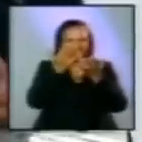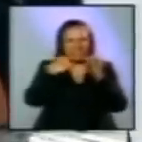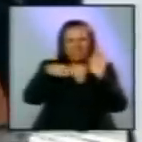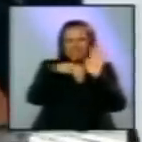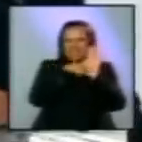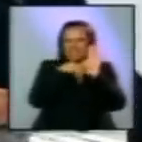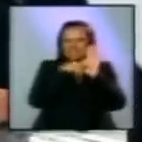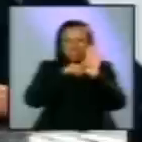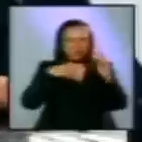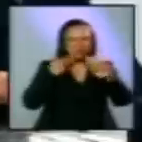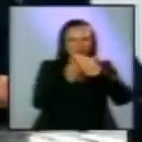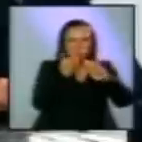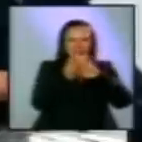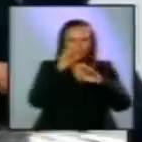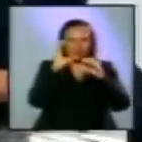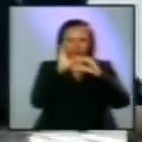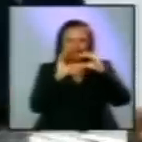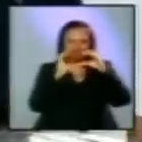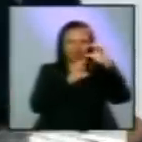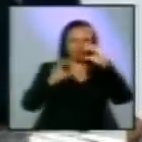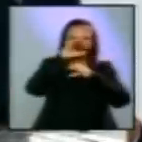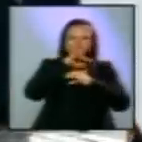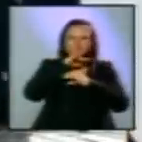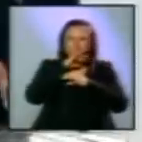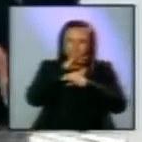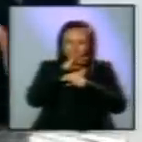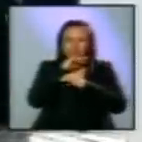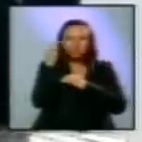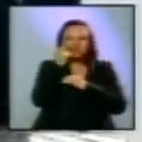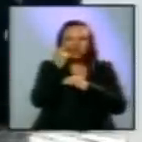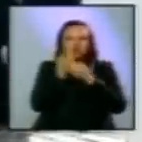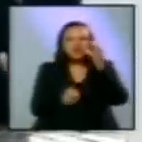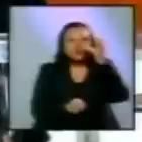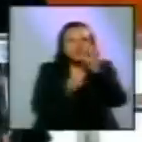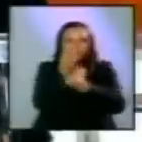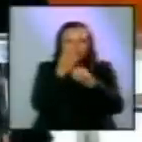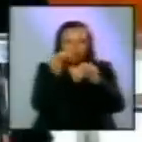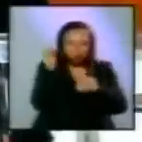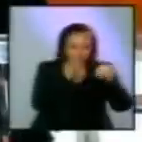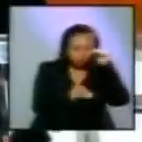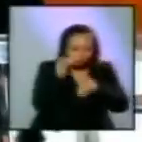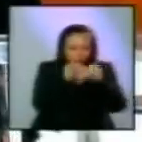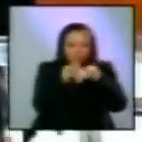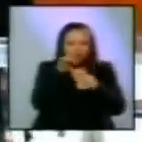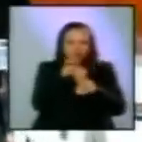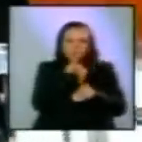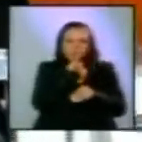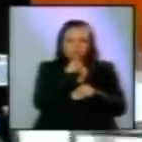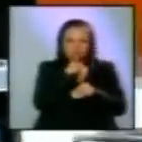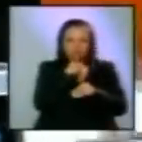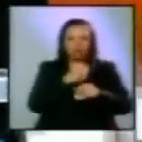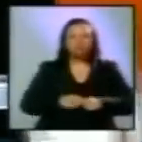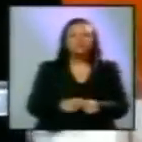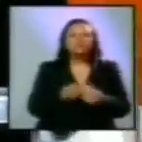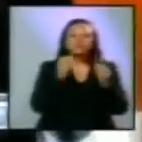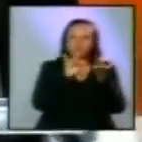efecto invernadero. Y necesitamos replantear todo el diseño institucional para responder de mejor manera. Muchas gracias. Y para